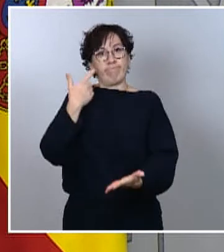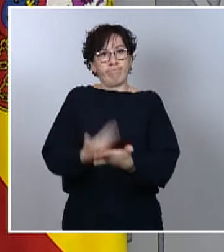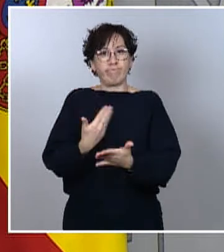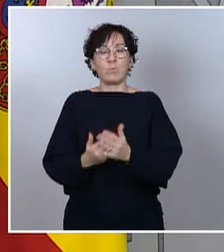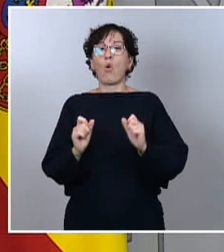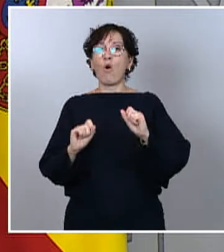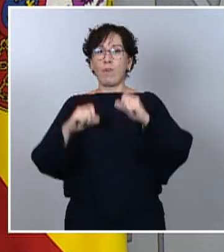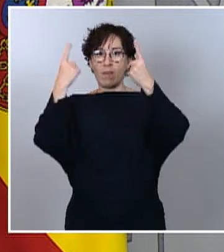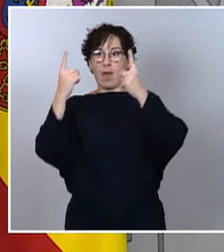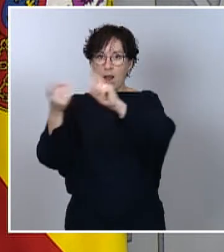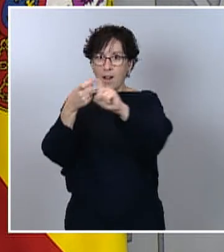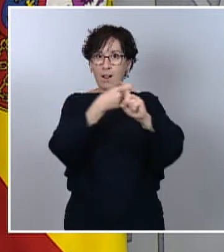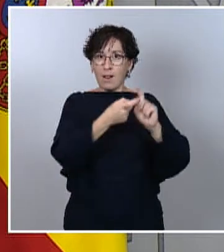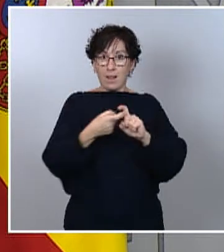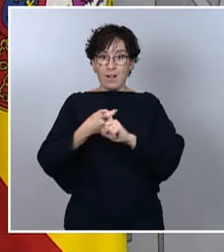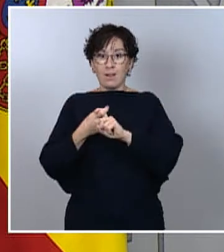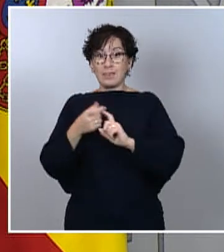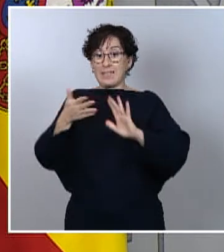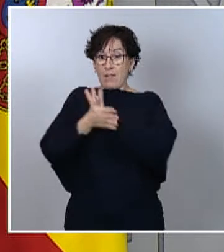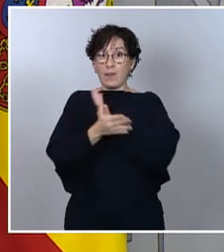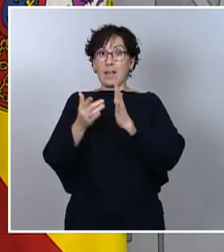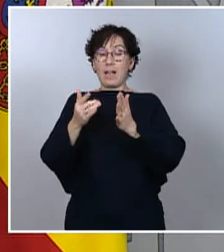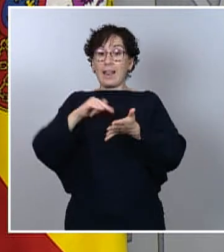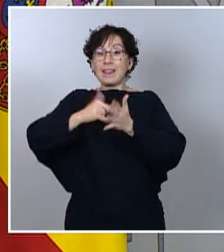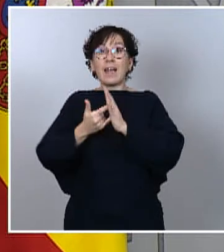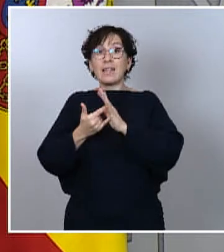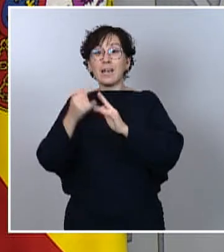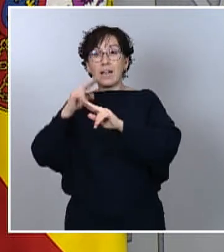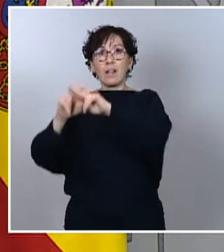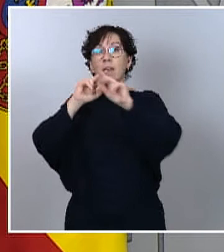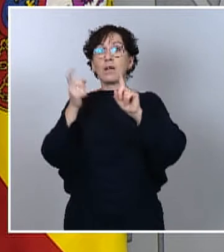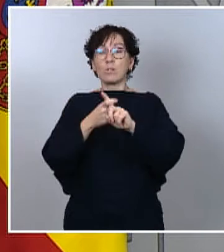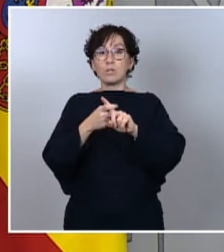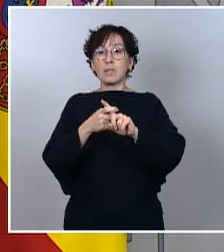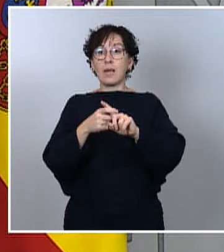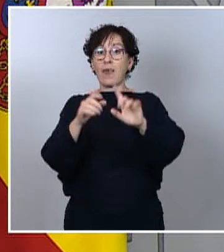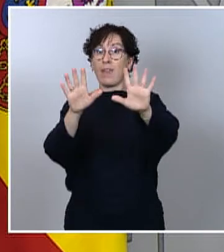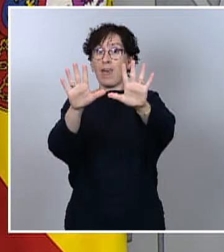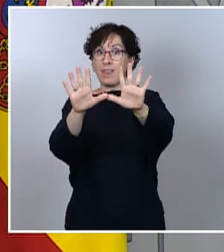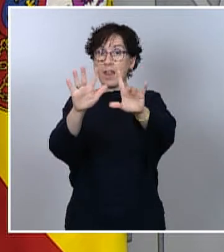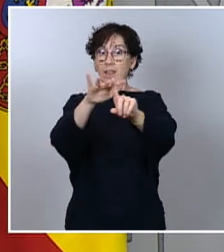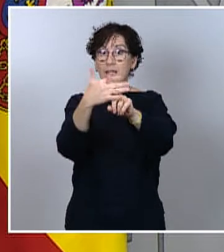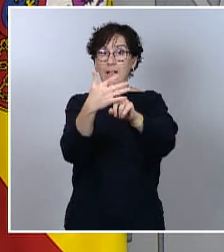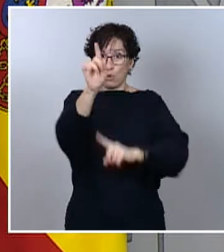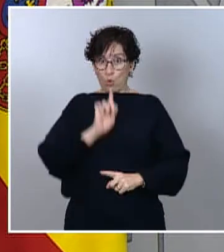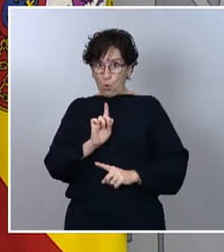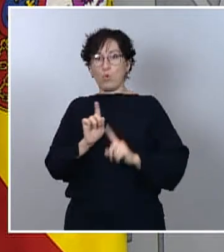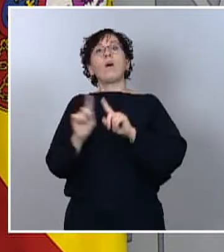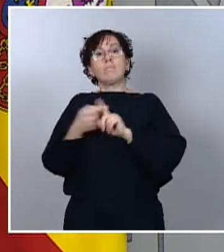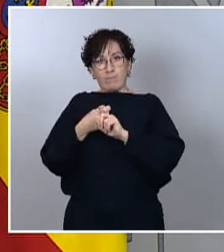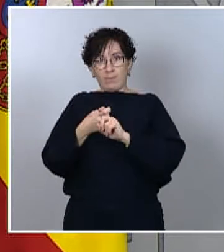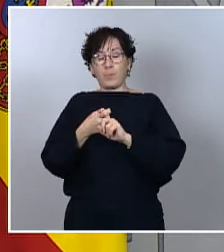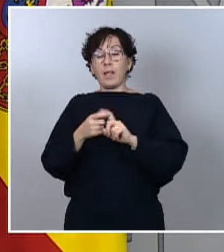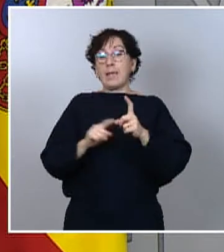técnicas diagnósticas 1 de cada 10 casos. En la segunda onda, un análisis rápido de